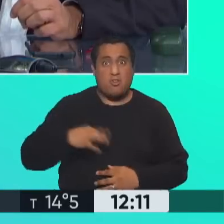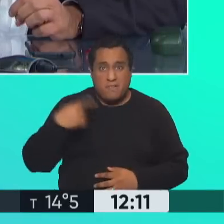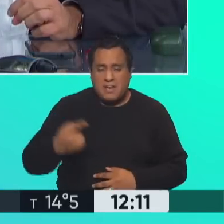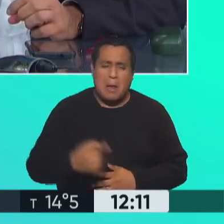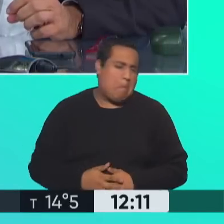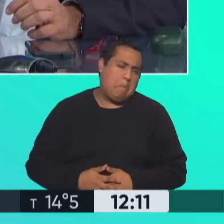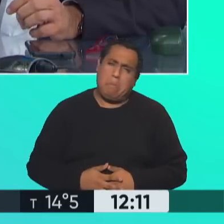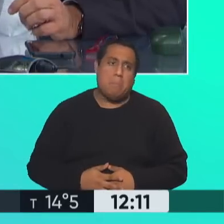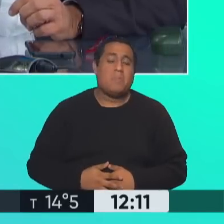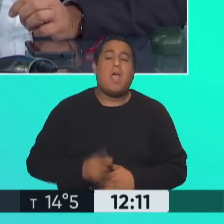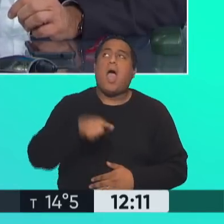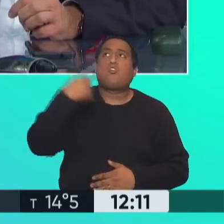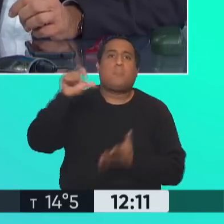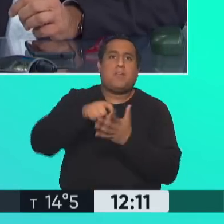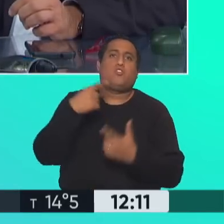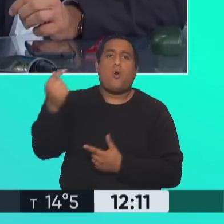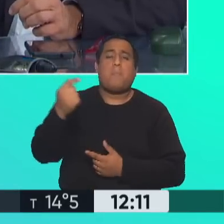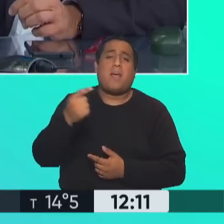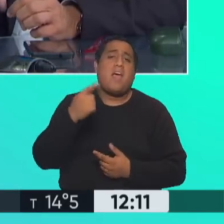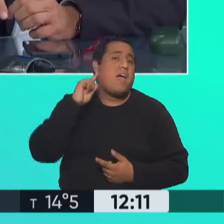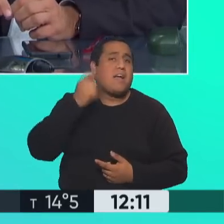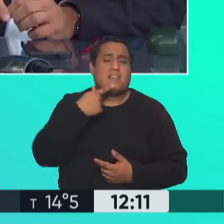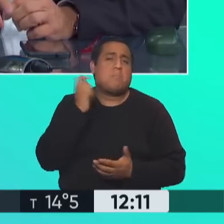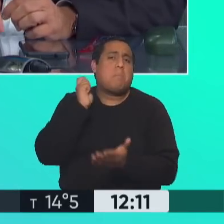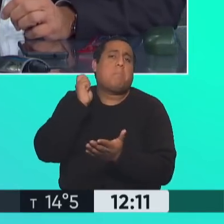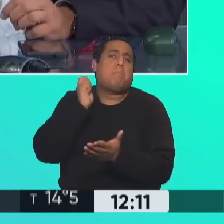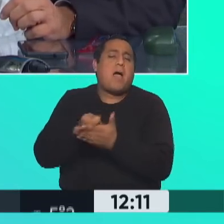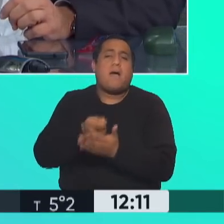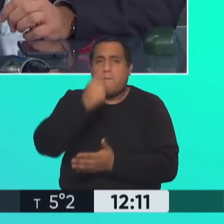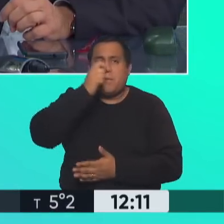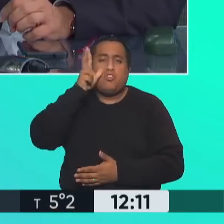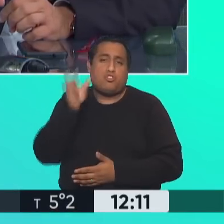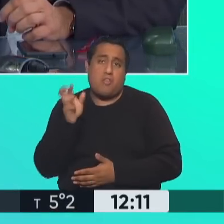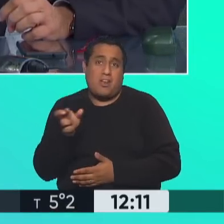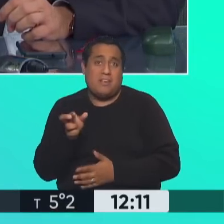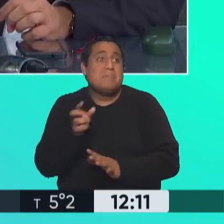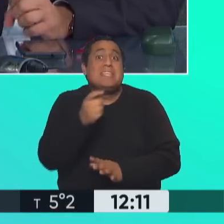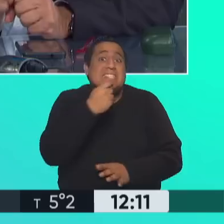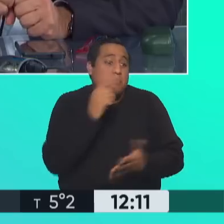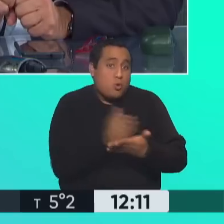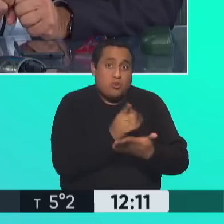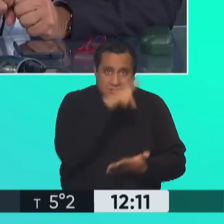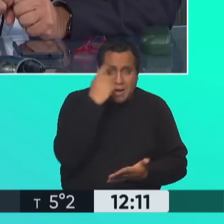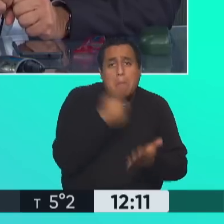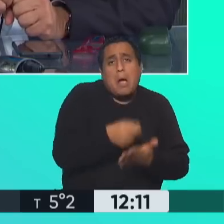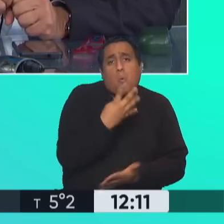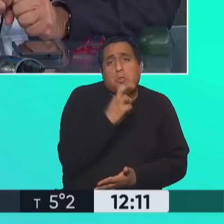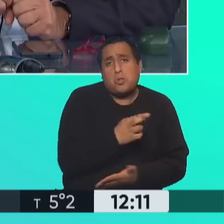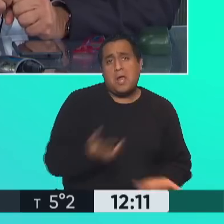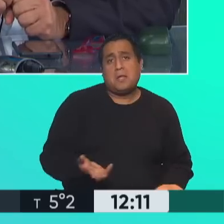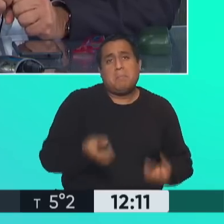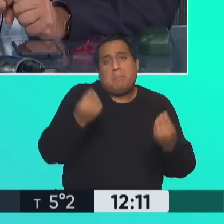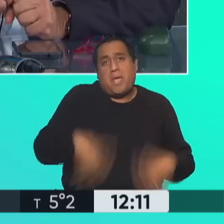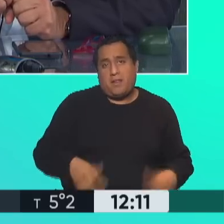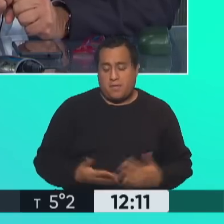por un gas importado $28, lo que podríamos pagar $4 por la producción nacional. Hay que destacar que hay una denuncia